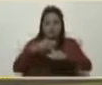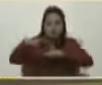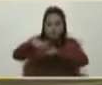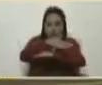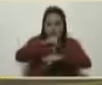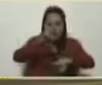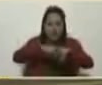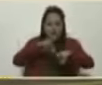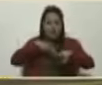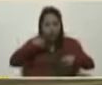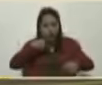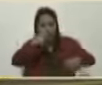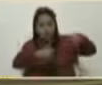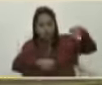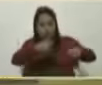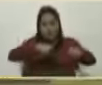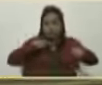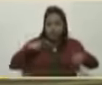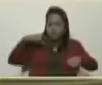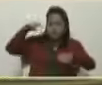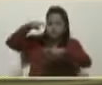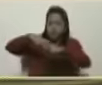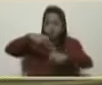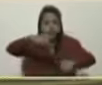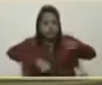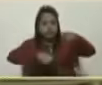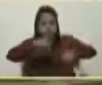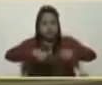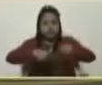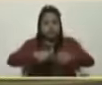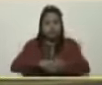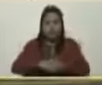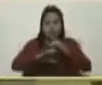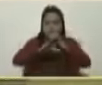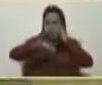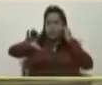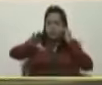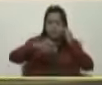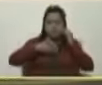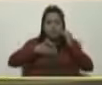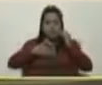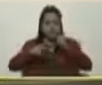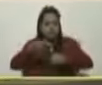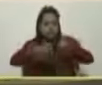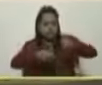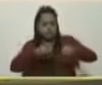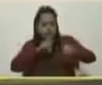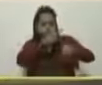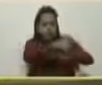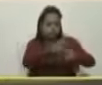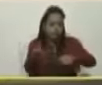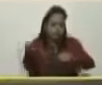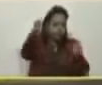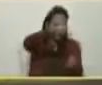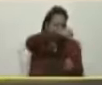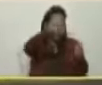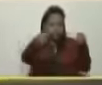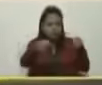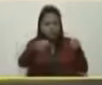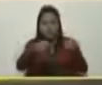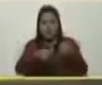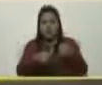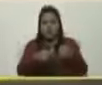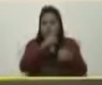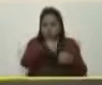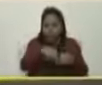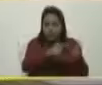me monto en las gandolas, mando a montar los escombros, los llevo. O sea, trabajamos fuertemente en San Juan de